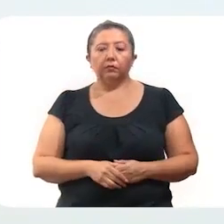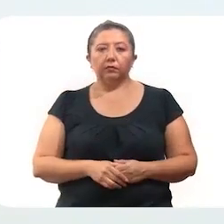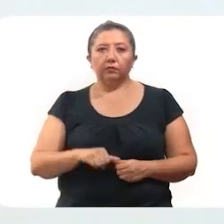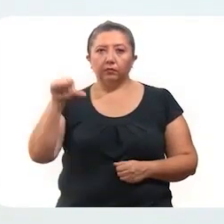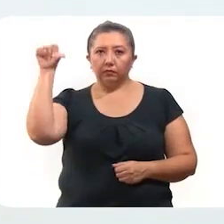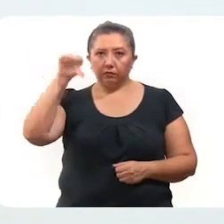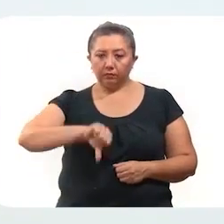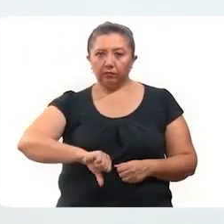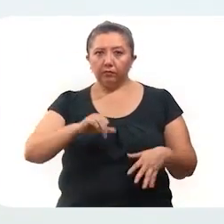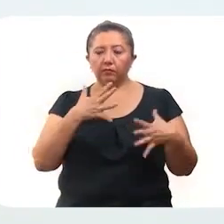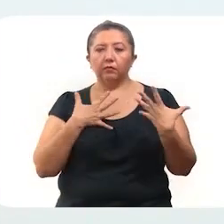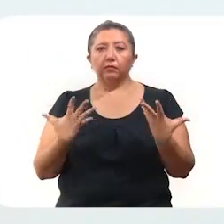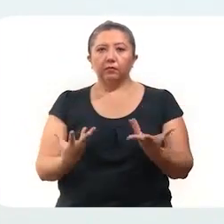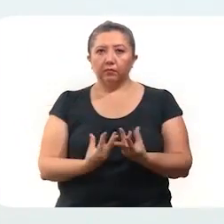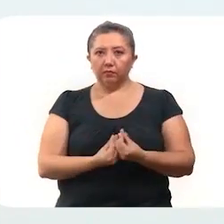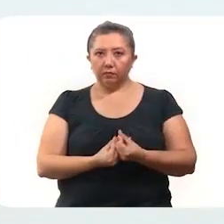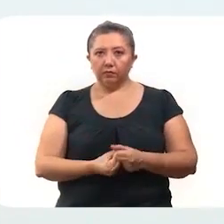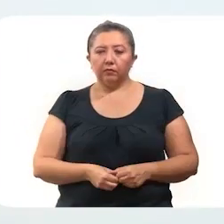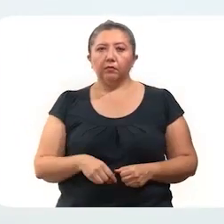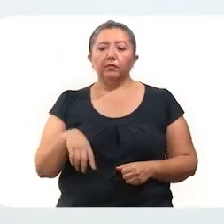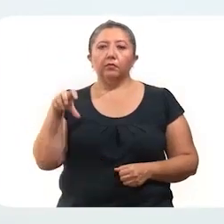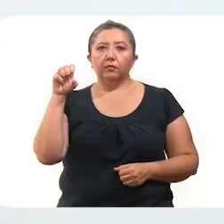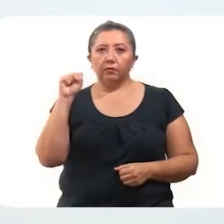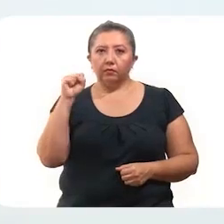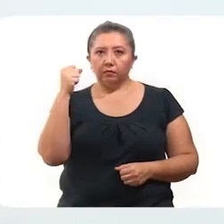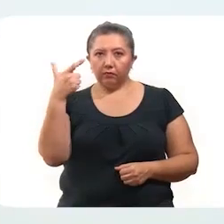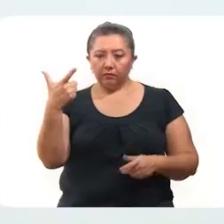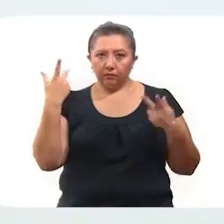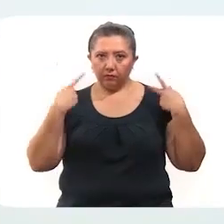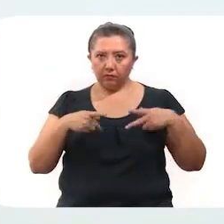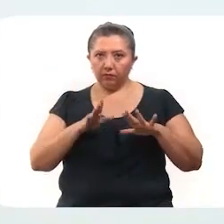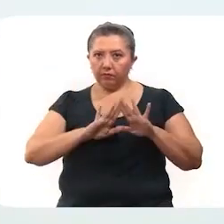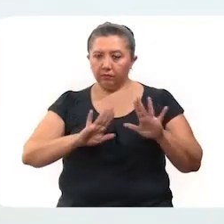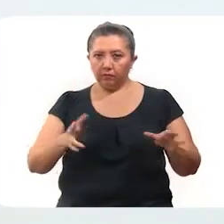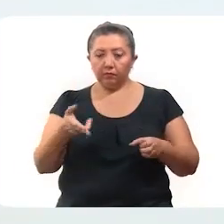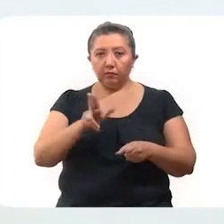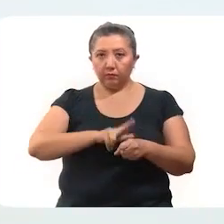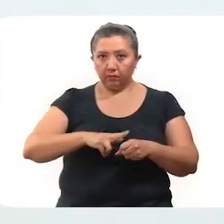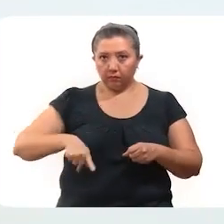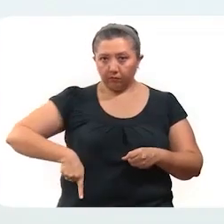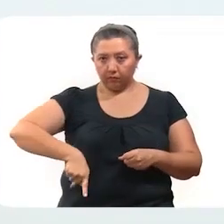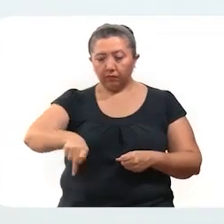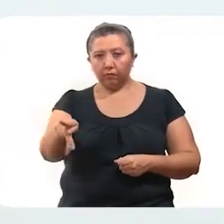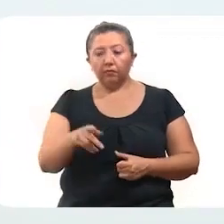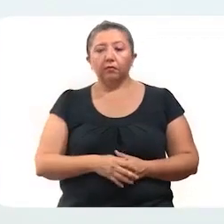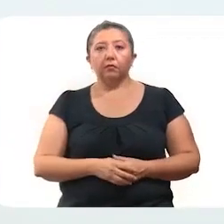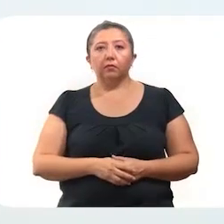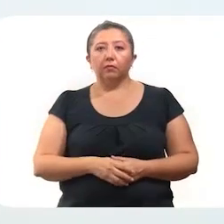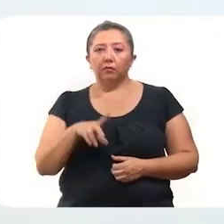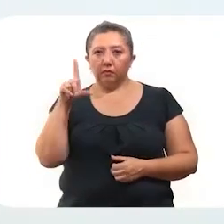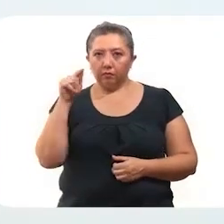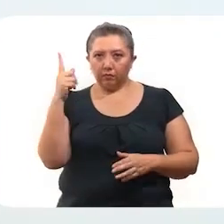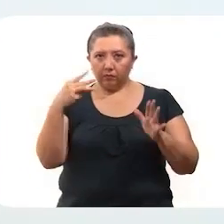diarios. El día de hoy tenemos 67 pacientes en hospitales públicos.